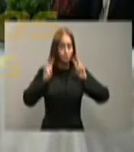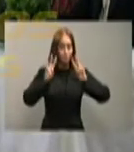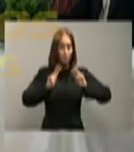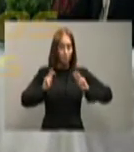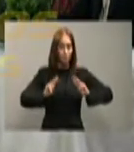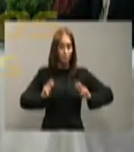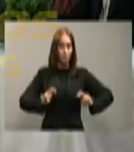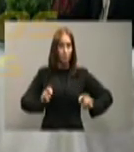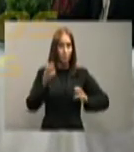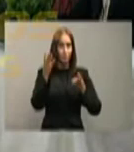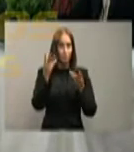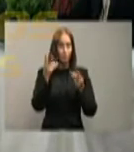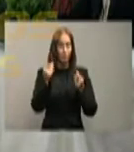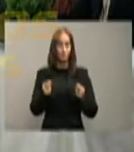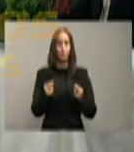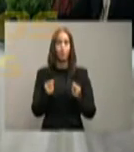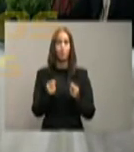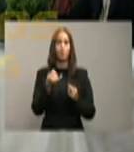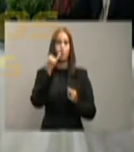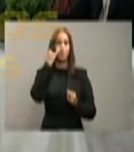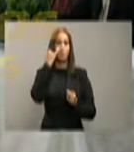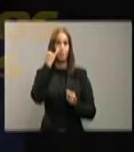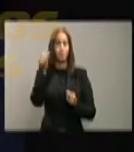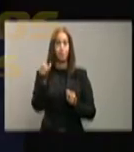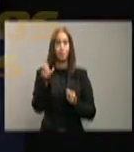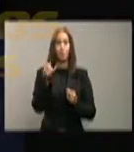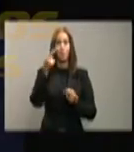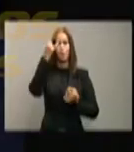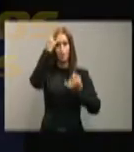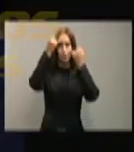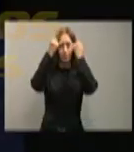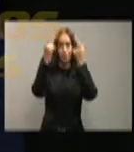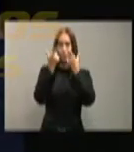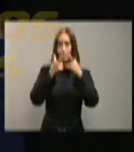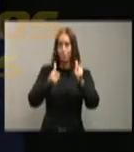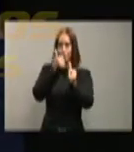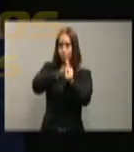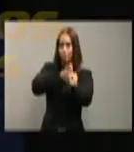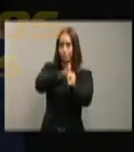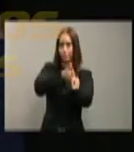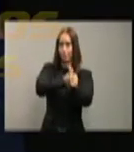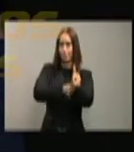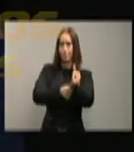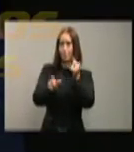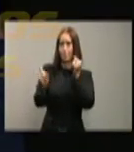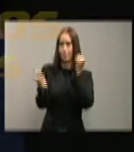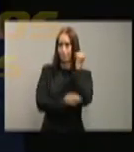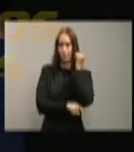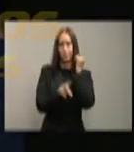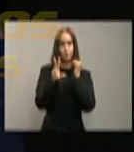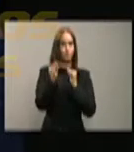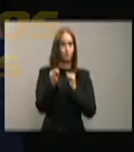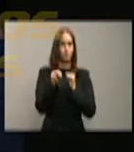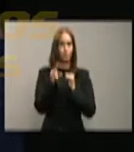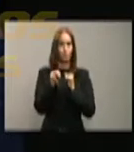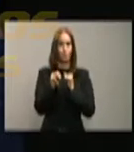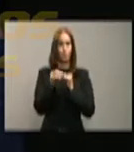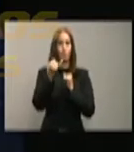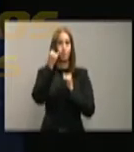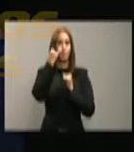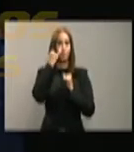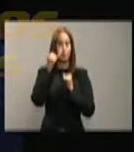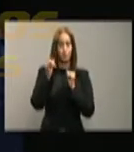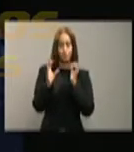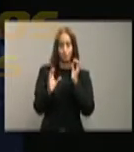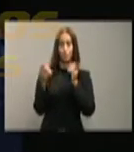harán con ningún fin deliberado de persecución contra ningún funcionario del